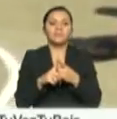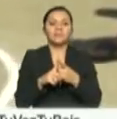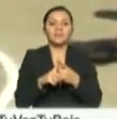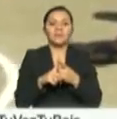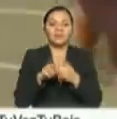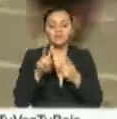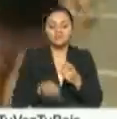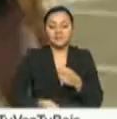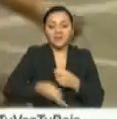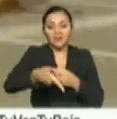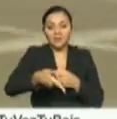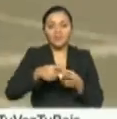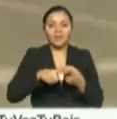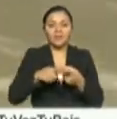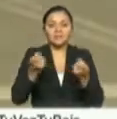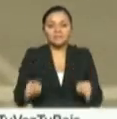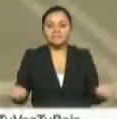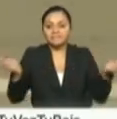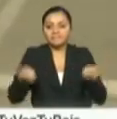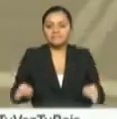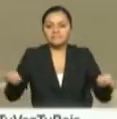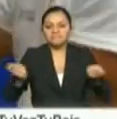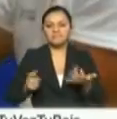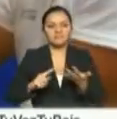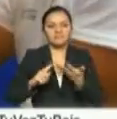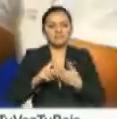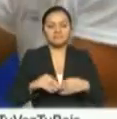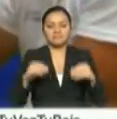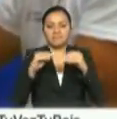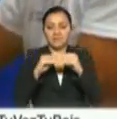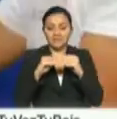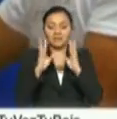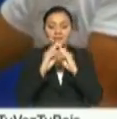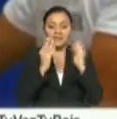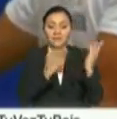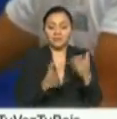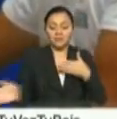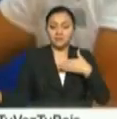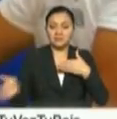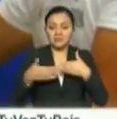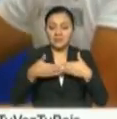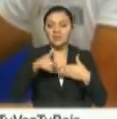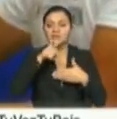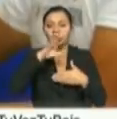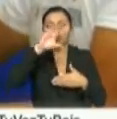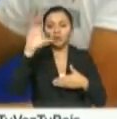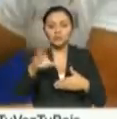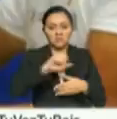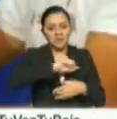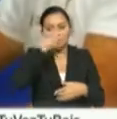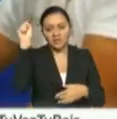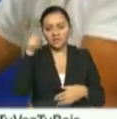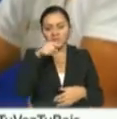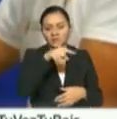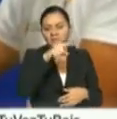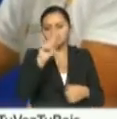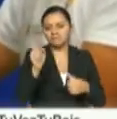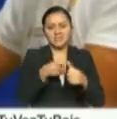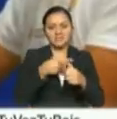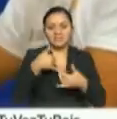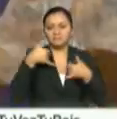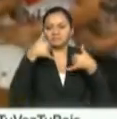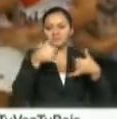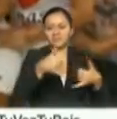rayuela, salto a la cuerda, entre otros. En el acto de clausura, los pueblos montubios se adjudicaron el primer lugar a